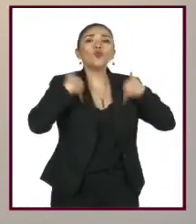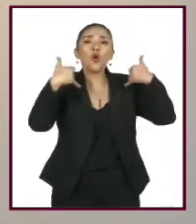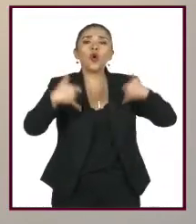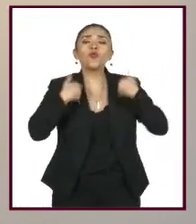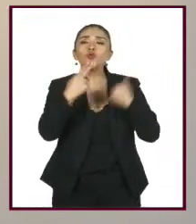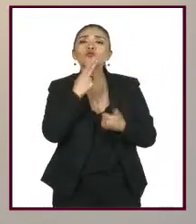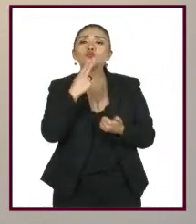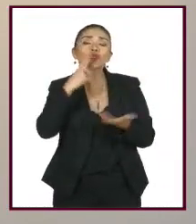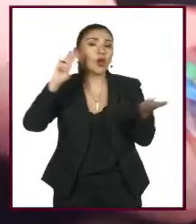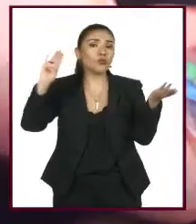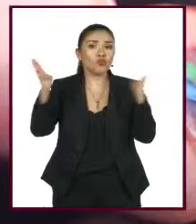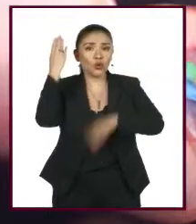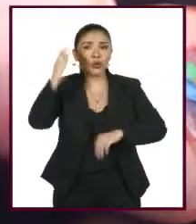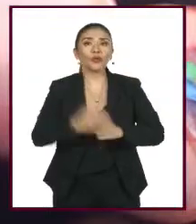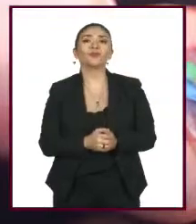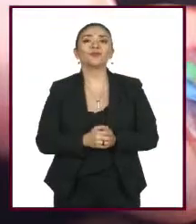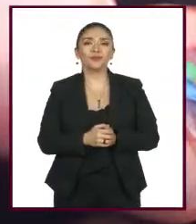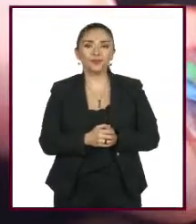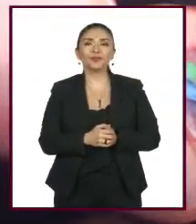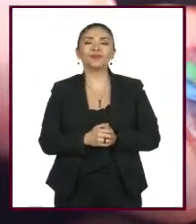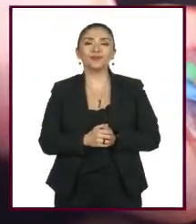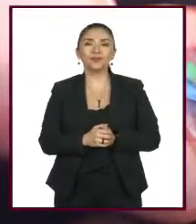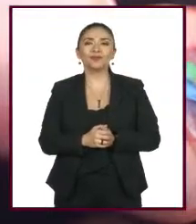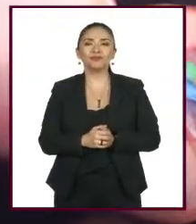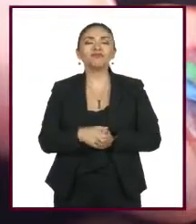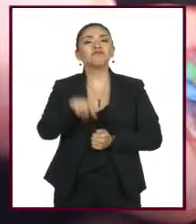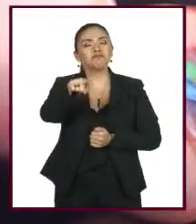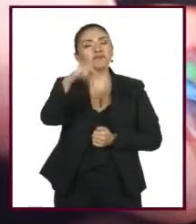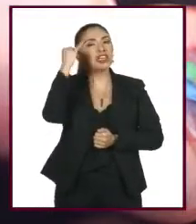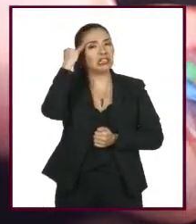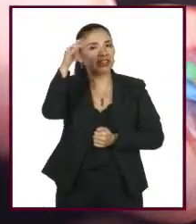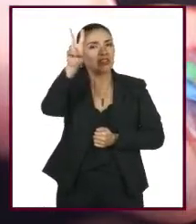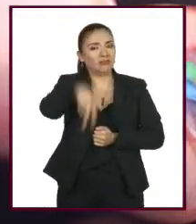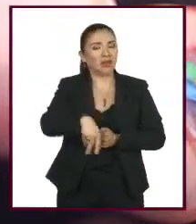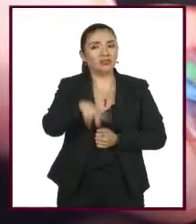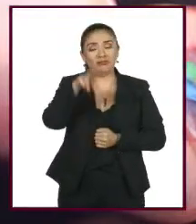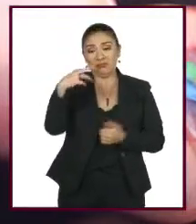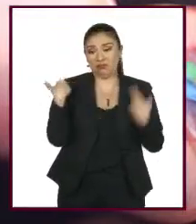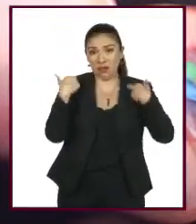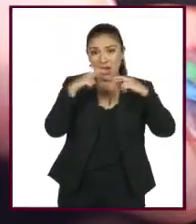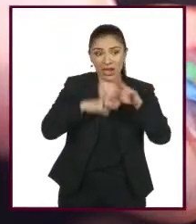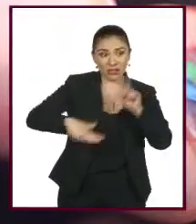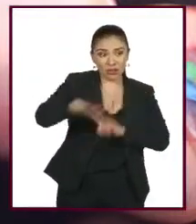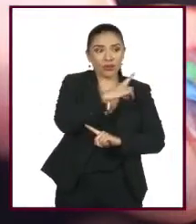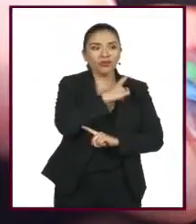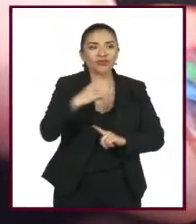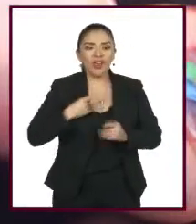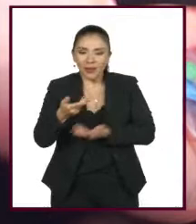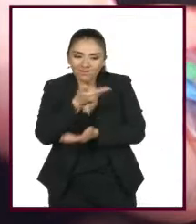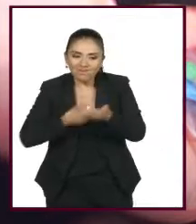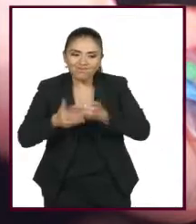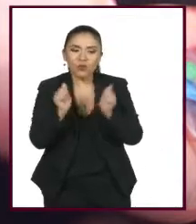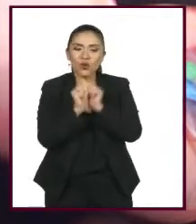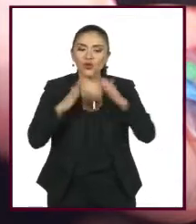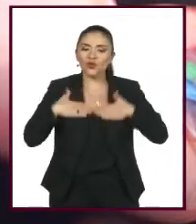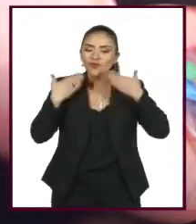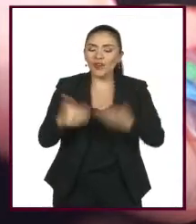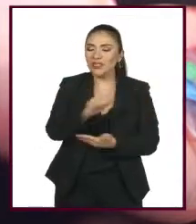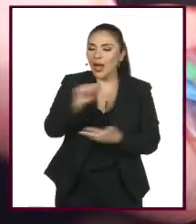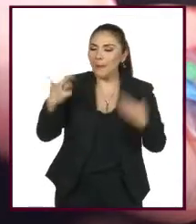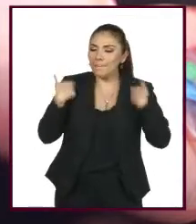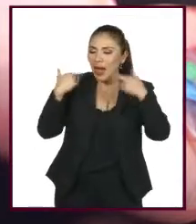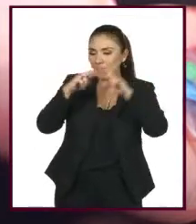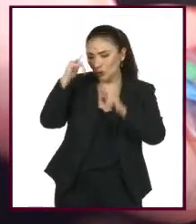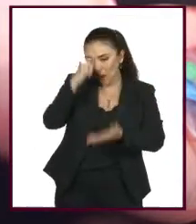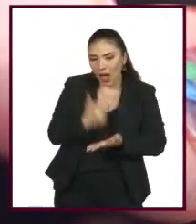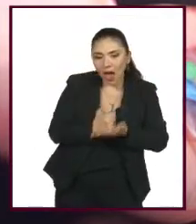mundial. Mar Sosa nos dice, coincido, como docentes, crear ambientes de confianza con la comunidad educativa, tratar de